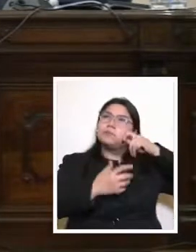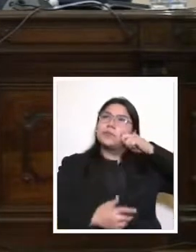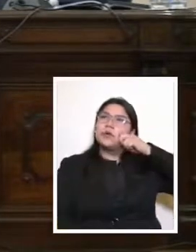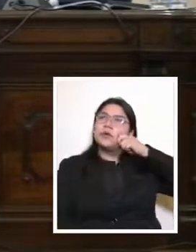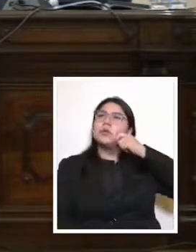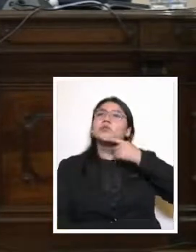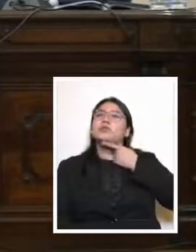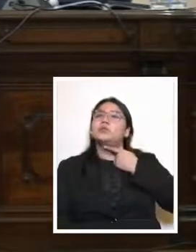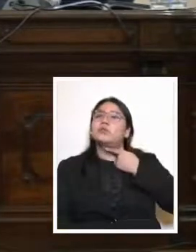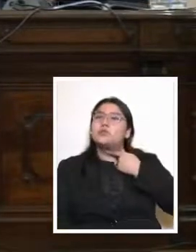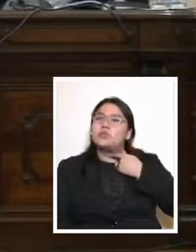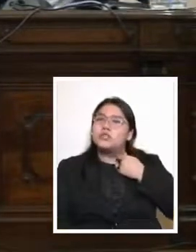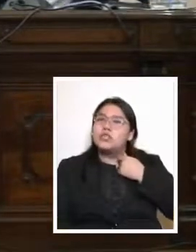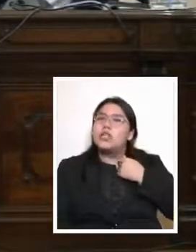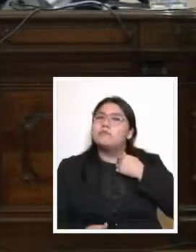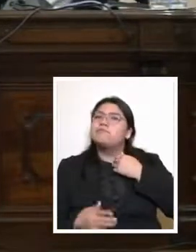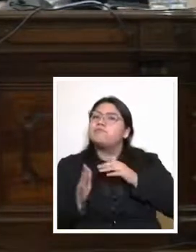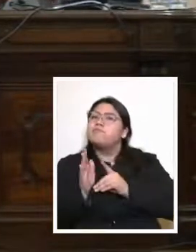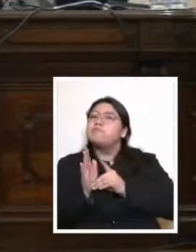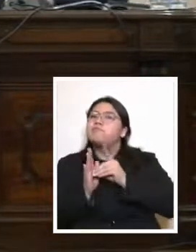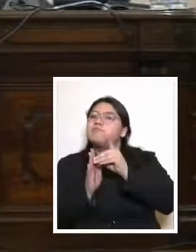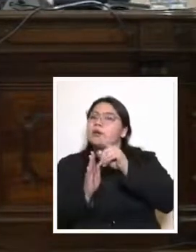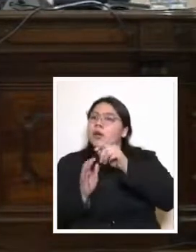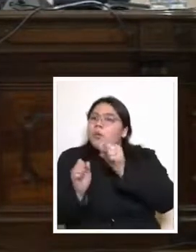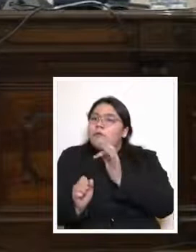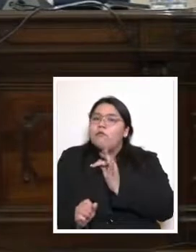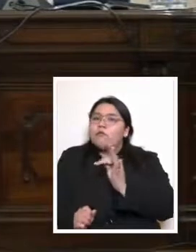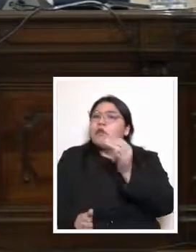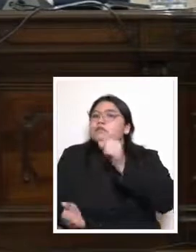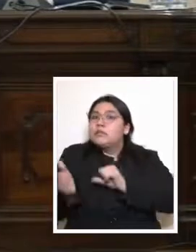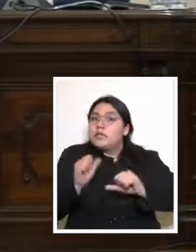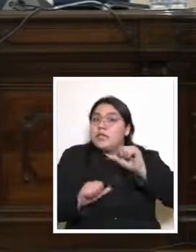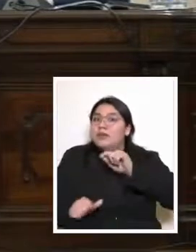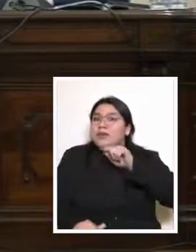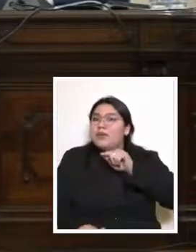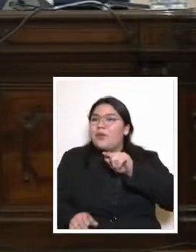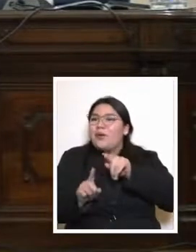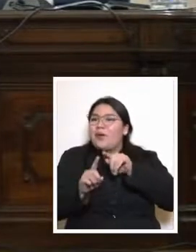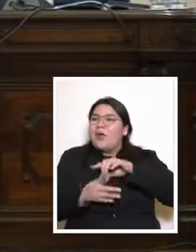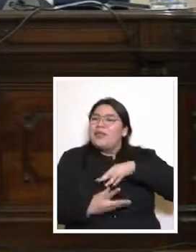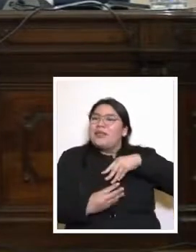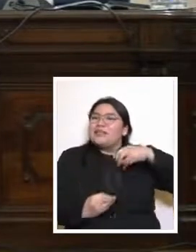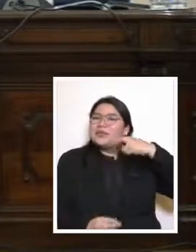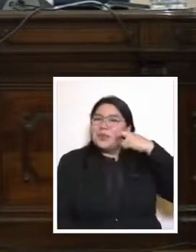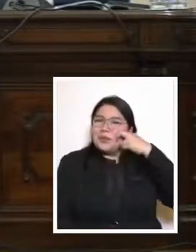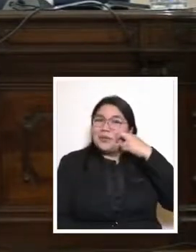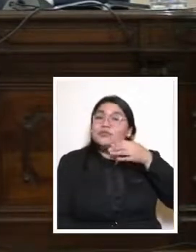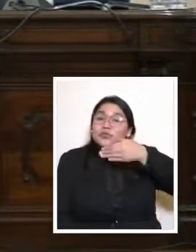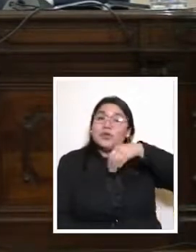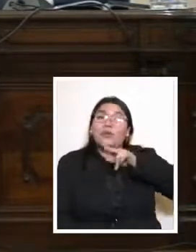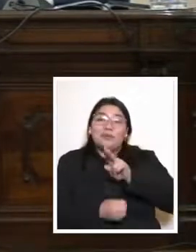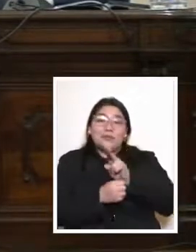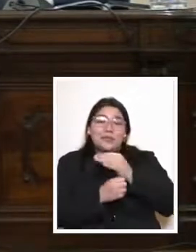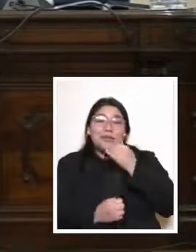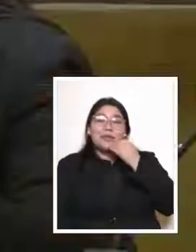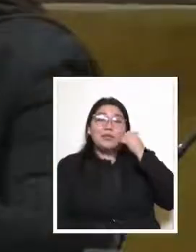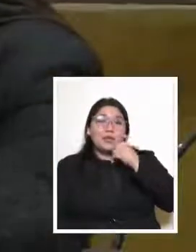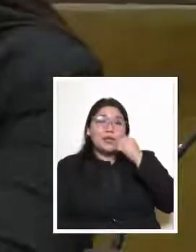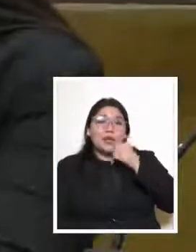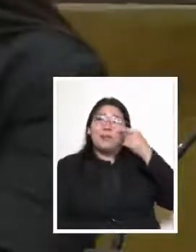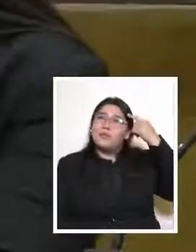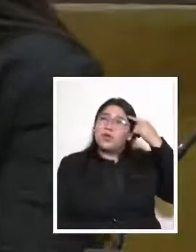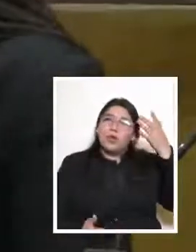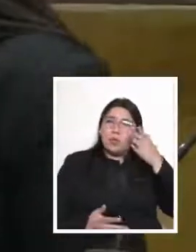potenciales científicos, que es como la esencia del ser humano. Entonces, nosotros los profes también tenemos preguntas cada día. ¿Cómo puedo mejorar esta técnica, esta